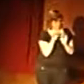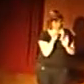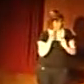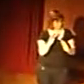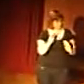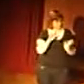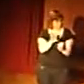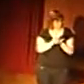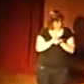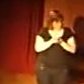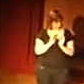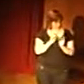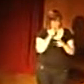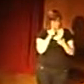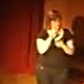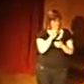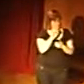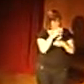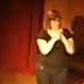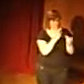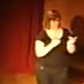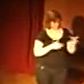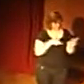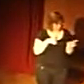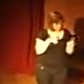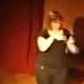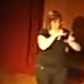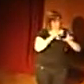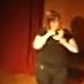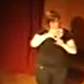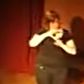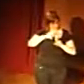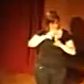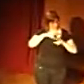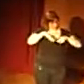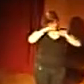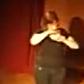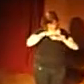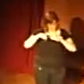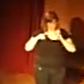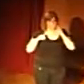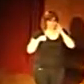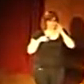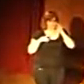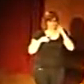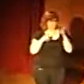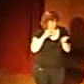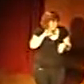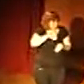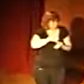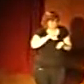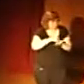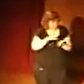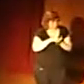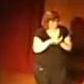villamil pinte Santiago de Compostela pinta Toledo la catedral de Toledo como sede de panteón real de